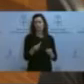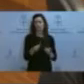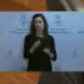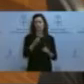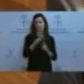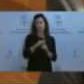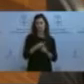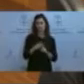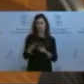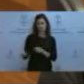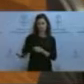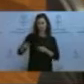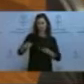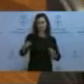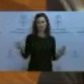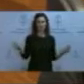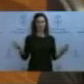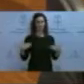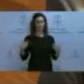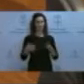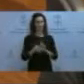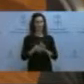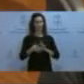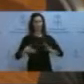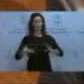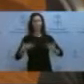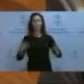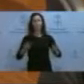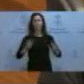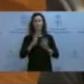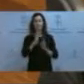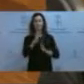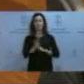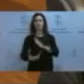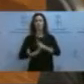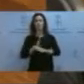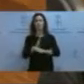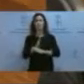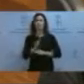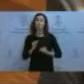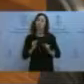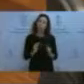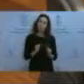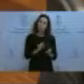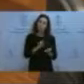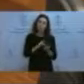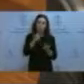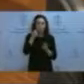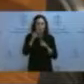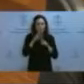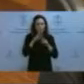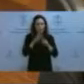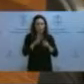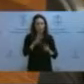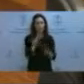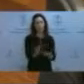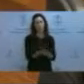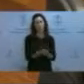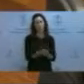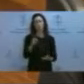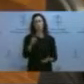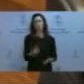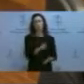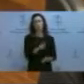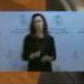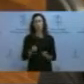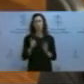facturas. Y en la 9ª legislatura, la consejería pues inició averiguaciones para acreditar si efectivamente se habían servido